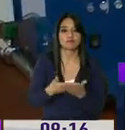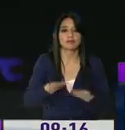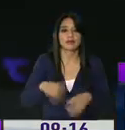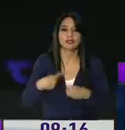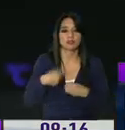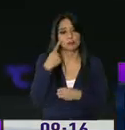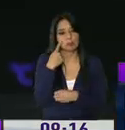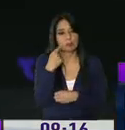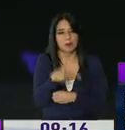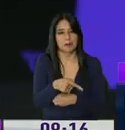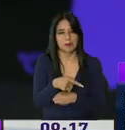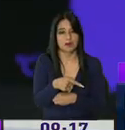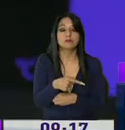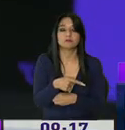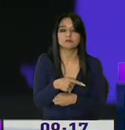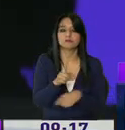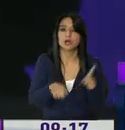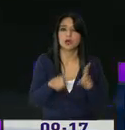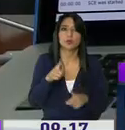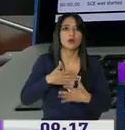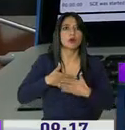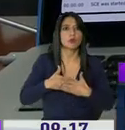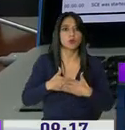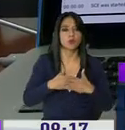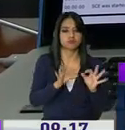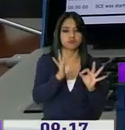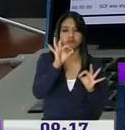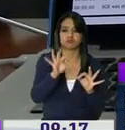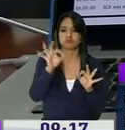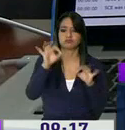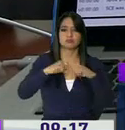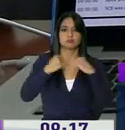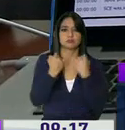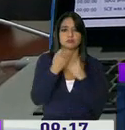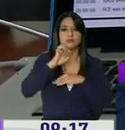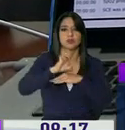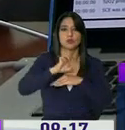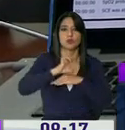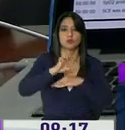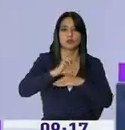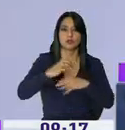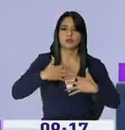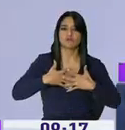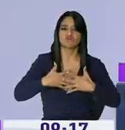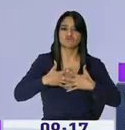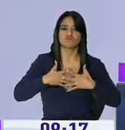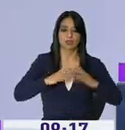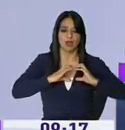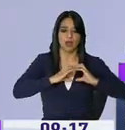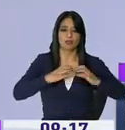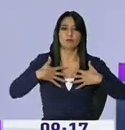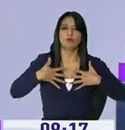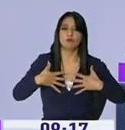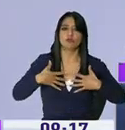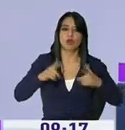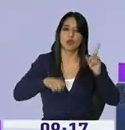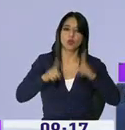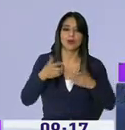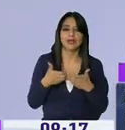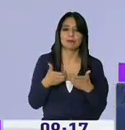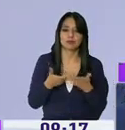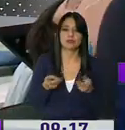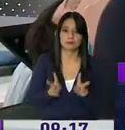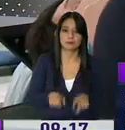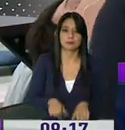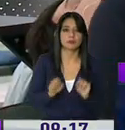pruebas en el simulador de alta fidelidad de la Sociedad Ecuatoriana de Reanimación Cardiopulmonar y otros equipos de